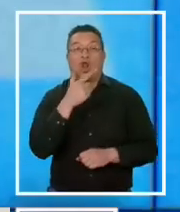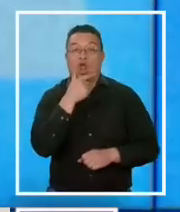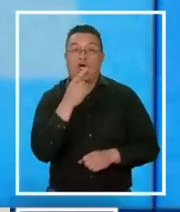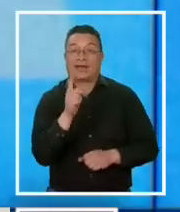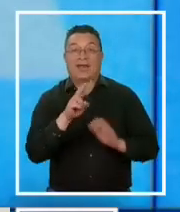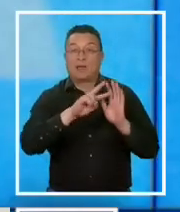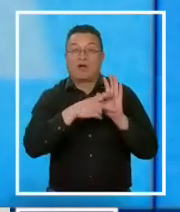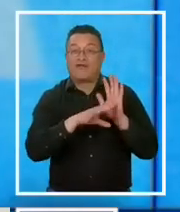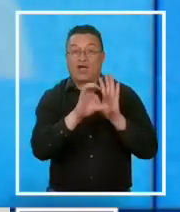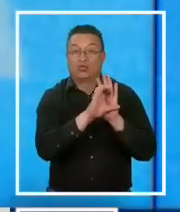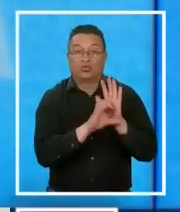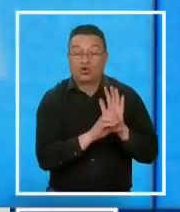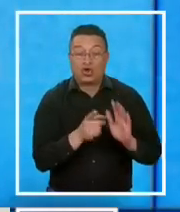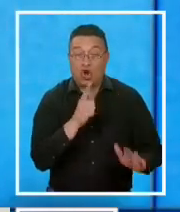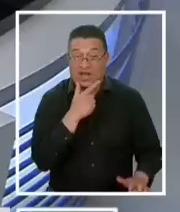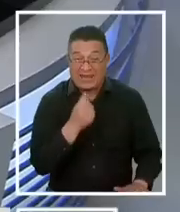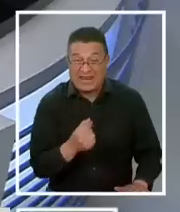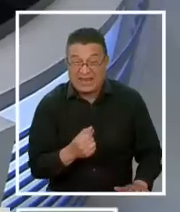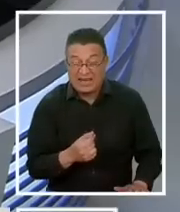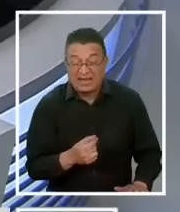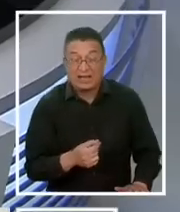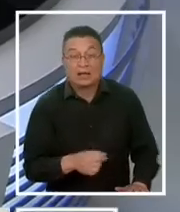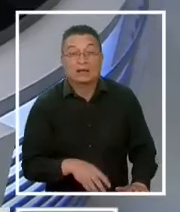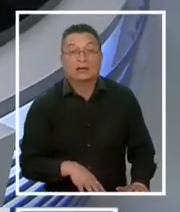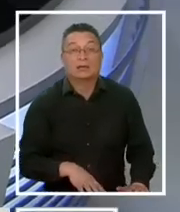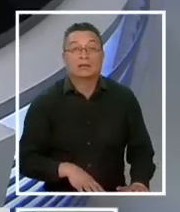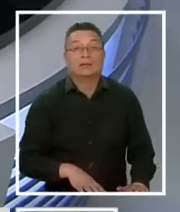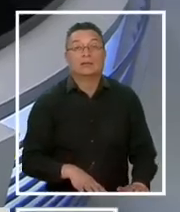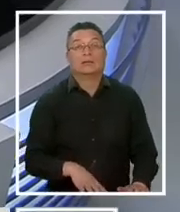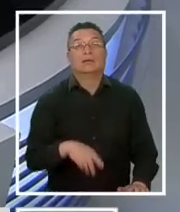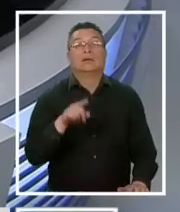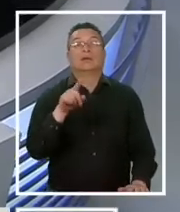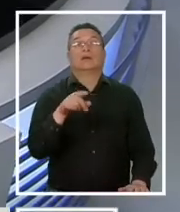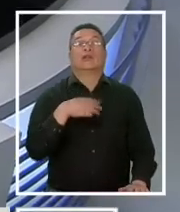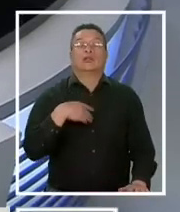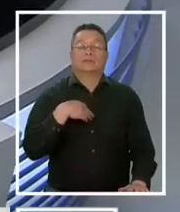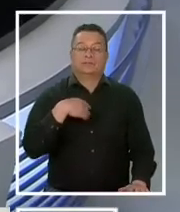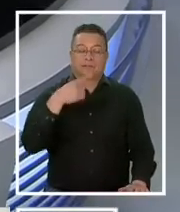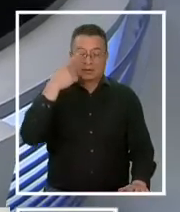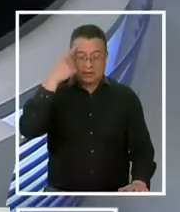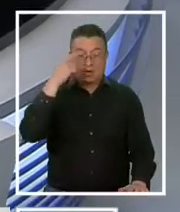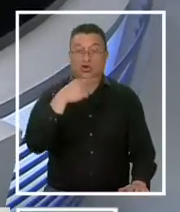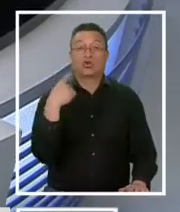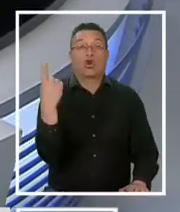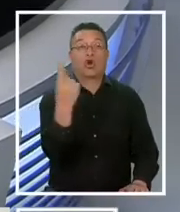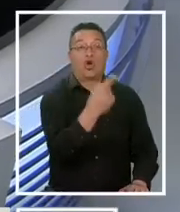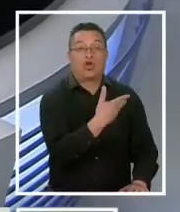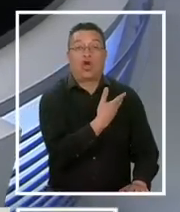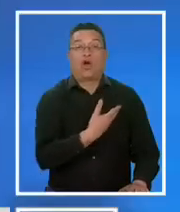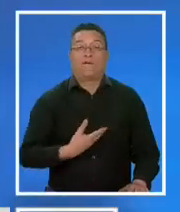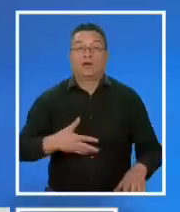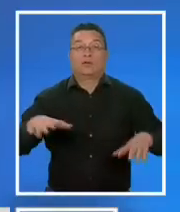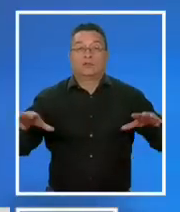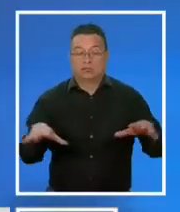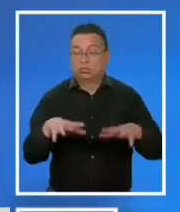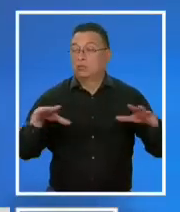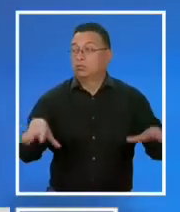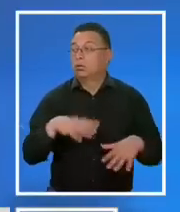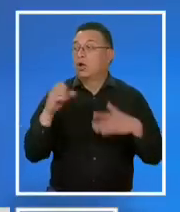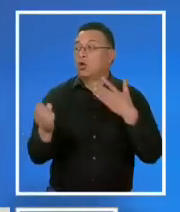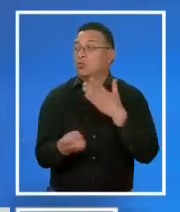quieren modificar la Constitución ahora mira yo creo que todo la alianza de gobierno se jugó por la nueva